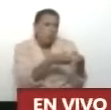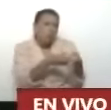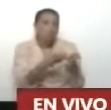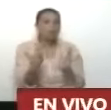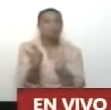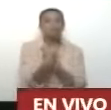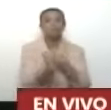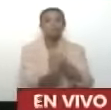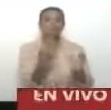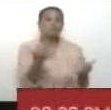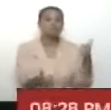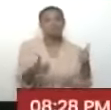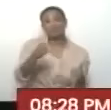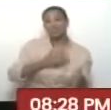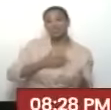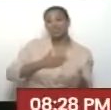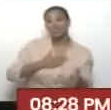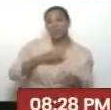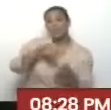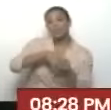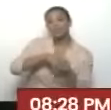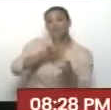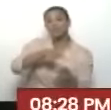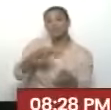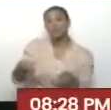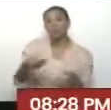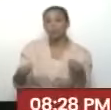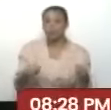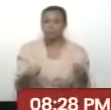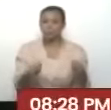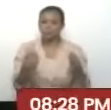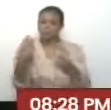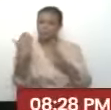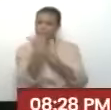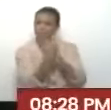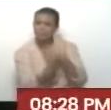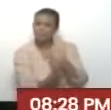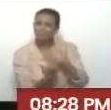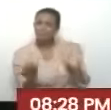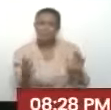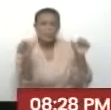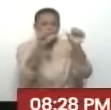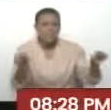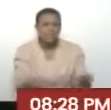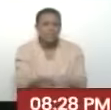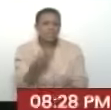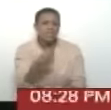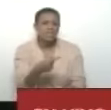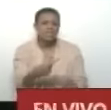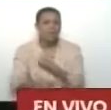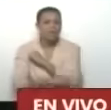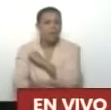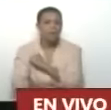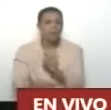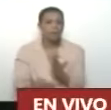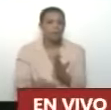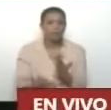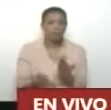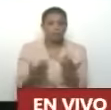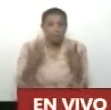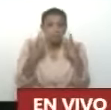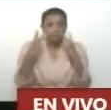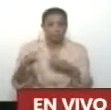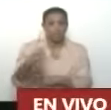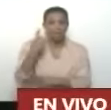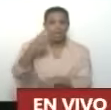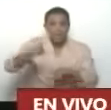condiciones electorales y son los principales enemigos de esas condiciones electorales y del sistema electoral venezolano? Y lo que terminó ocurriendo